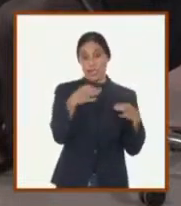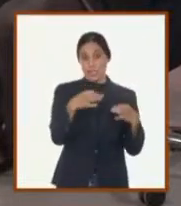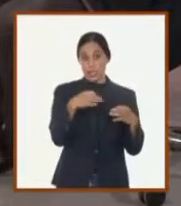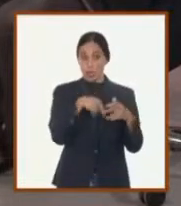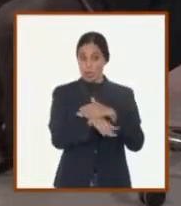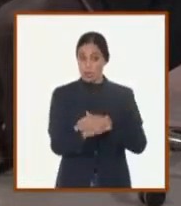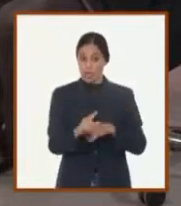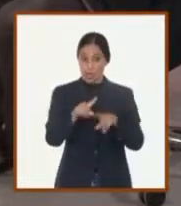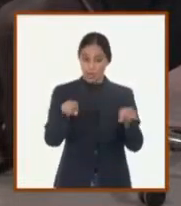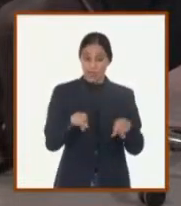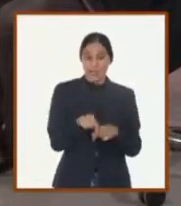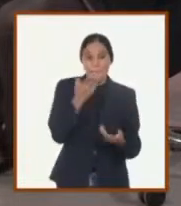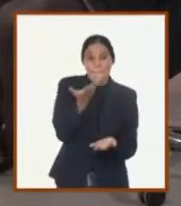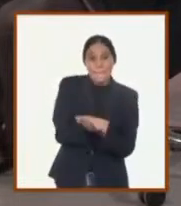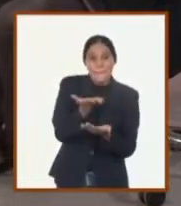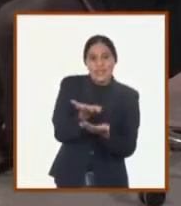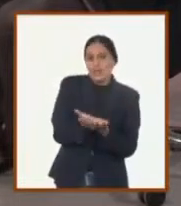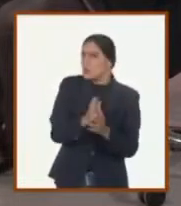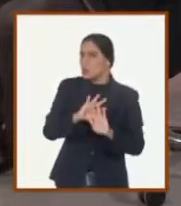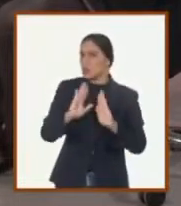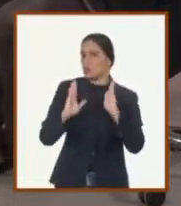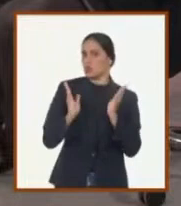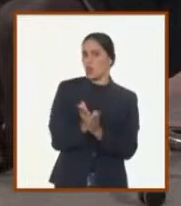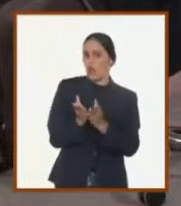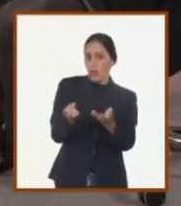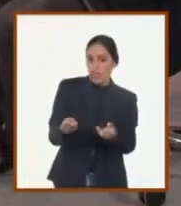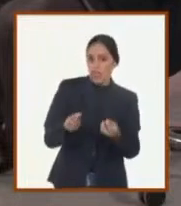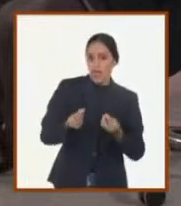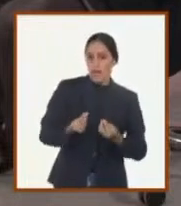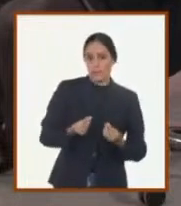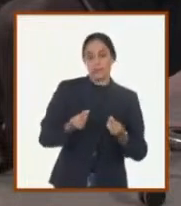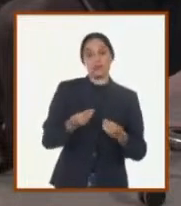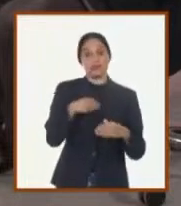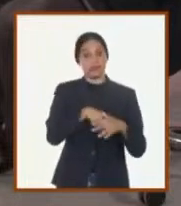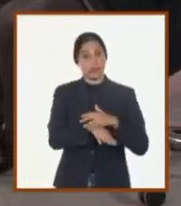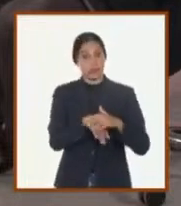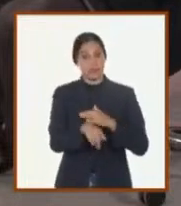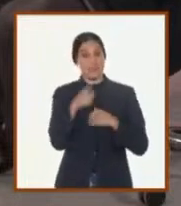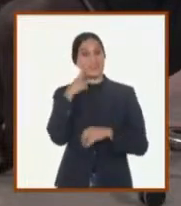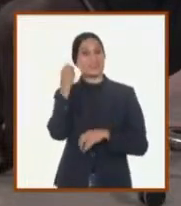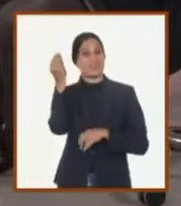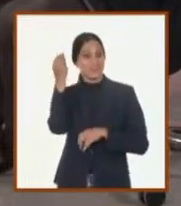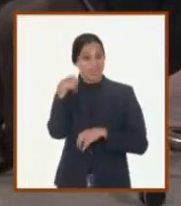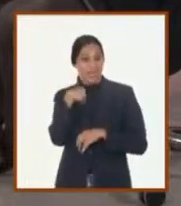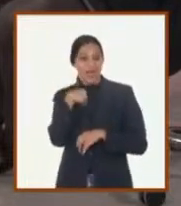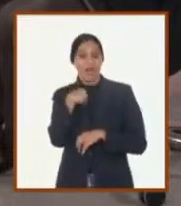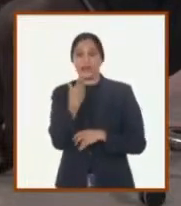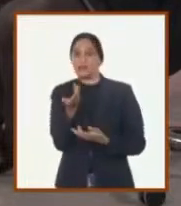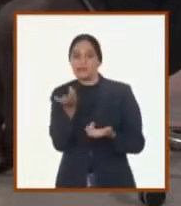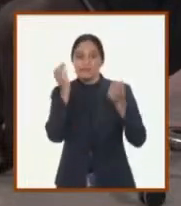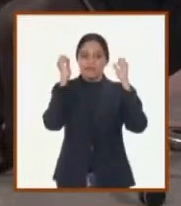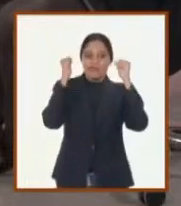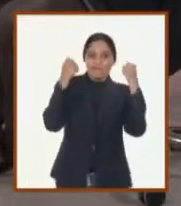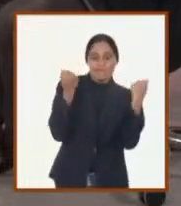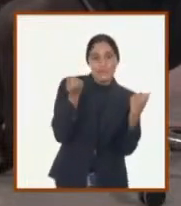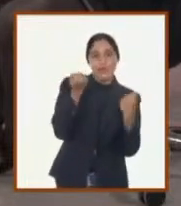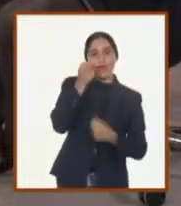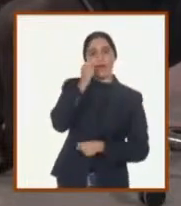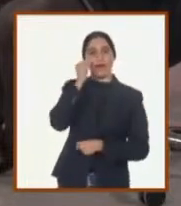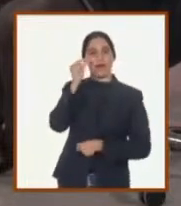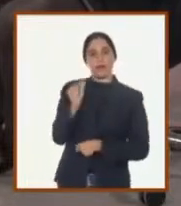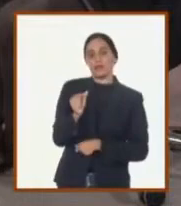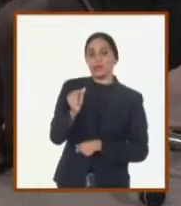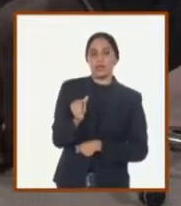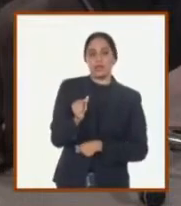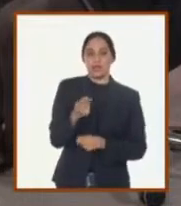que ella le está pidiendo que le envíe todo que que ella sabe que él está en la actividad revolucionar intensa y que no va a